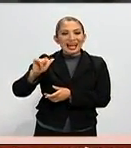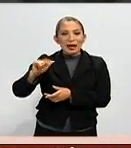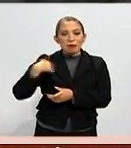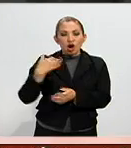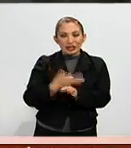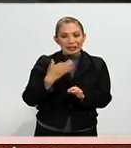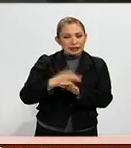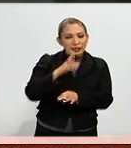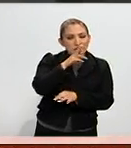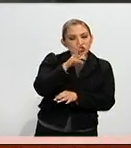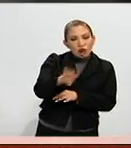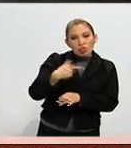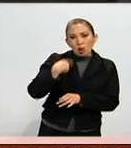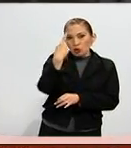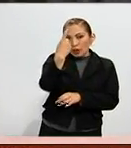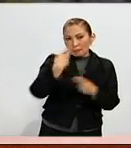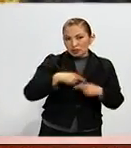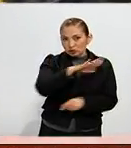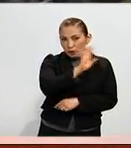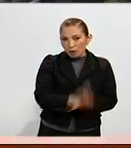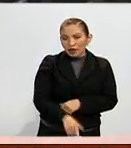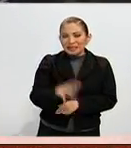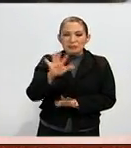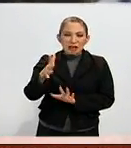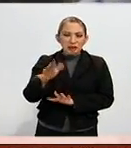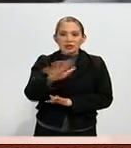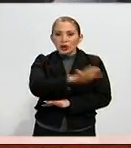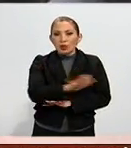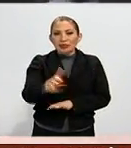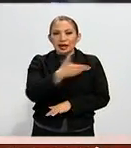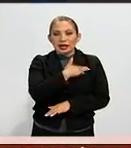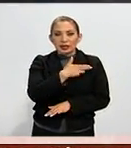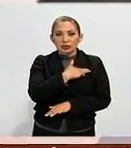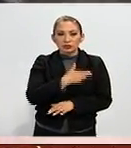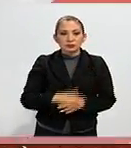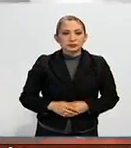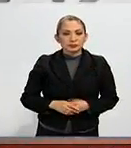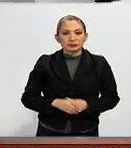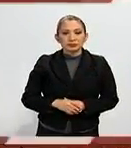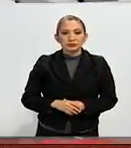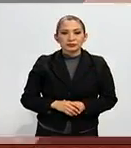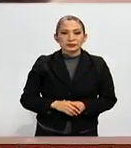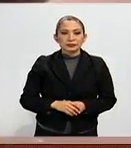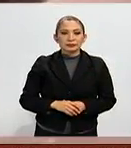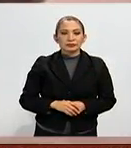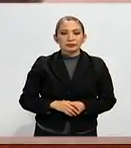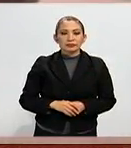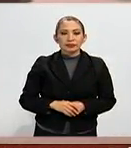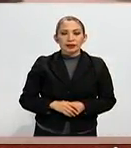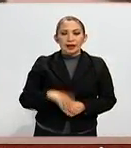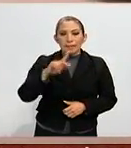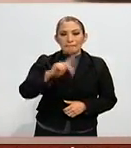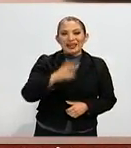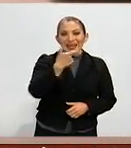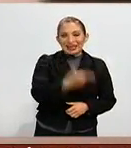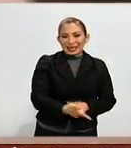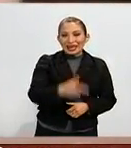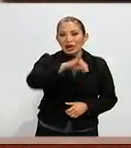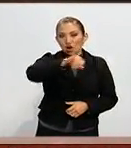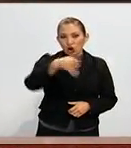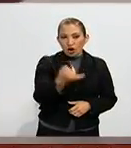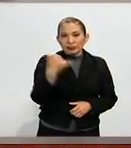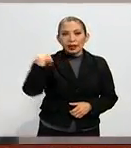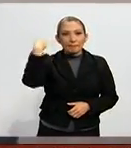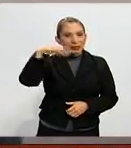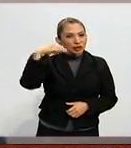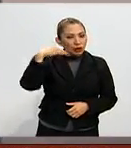saldo hasta el momento es de una persona muerta y cerca de 50 heridos. La Procuraduría General de Justicia